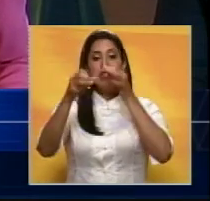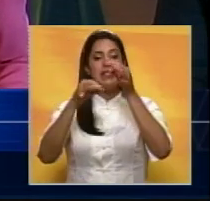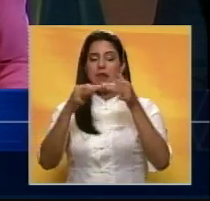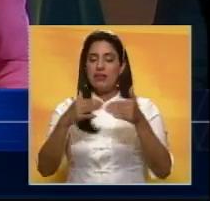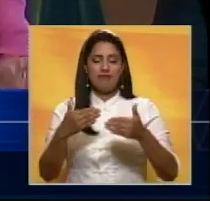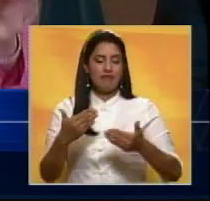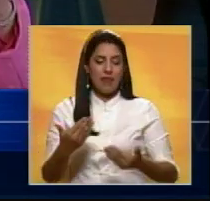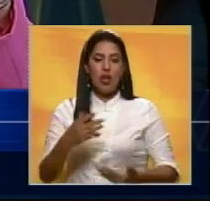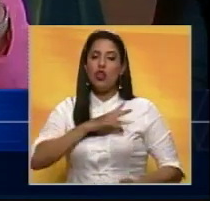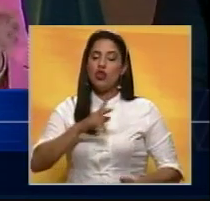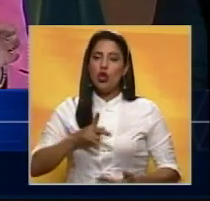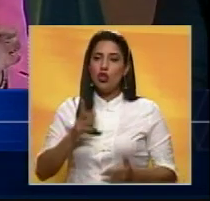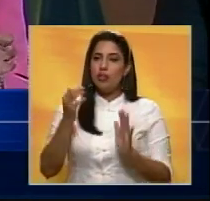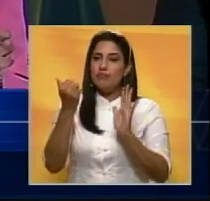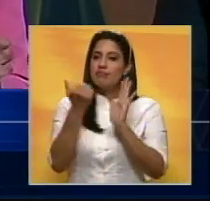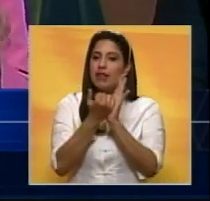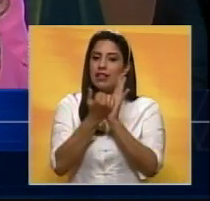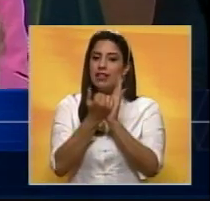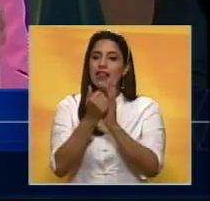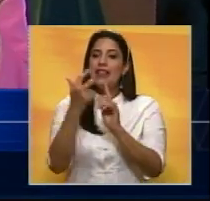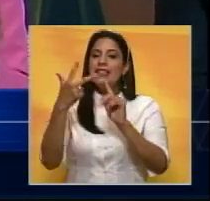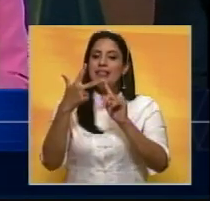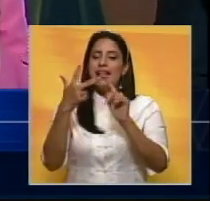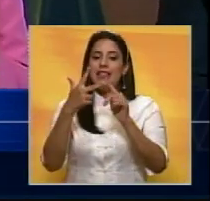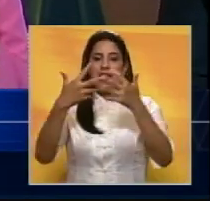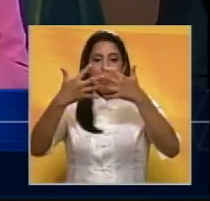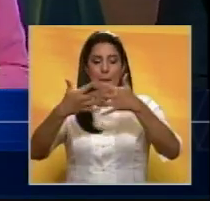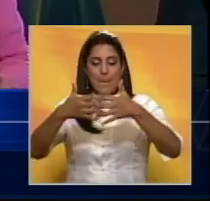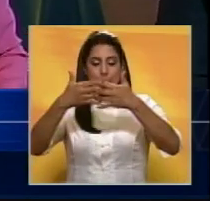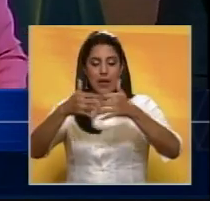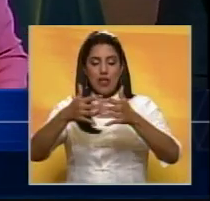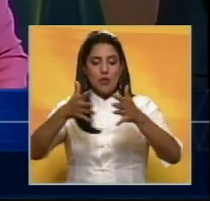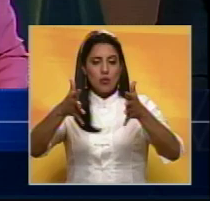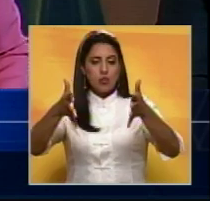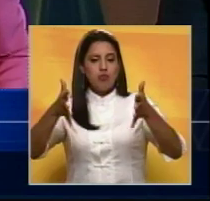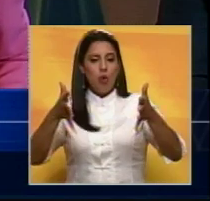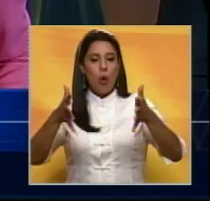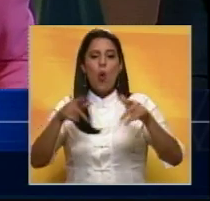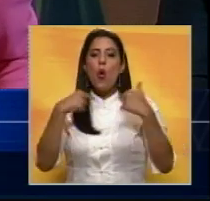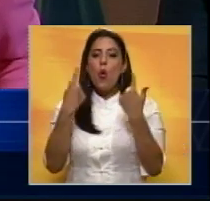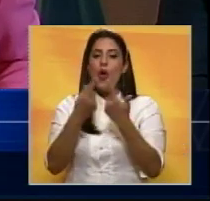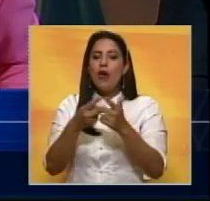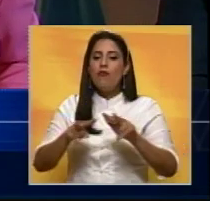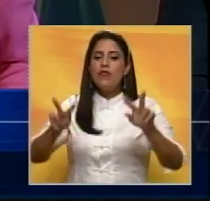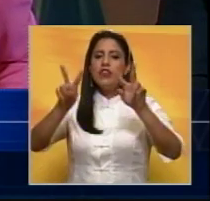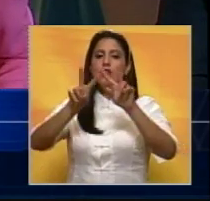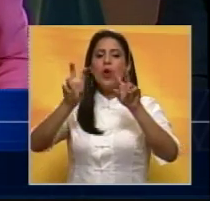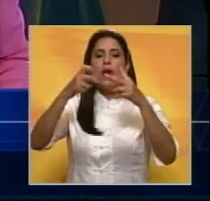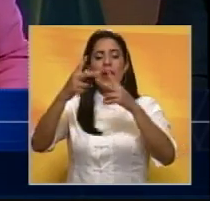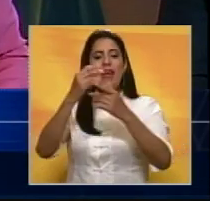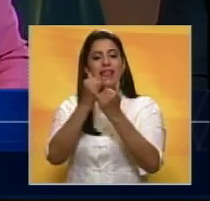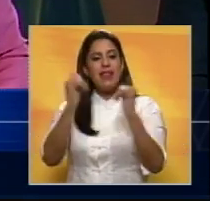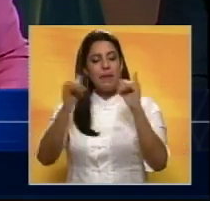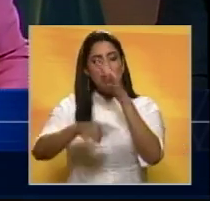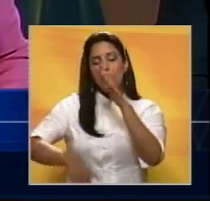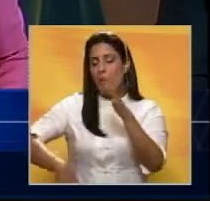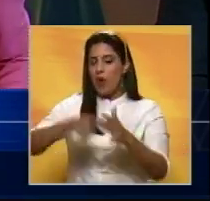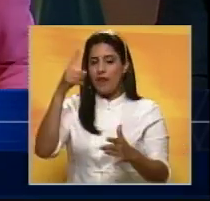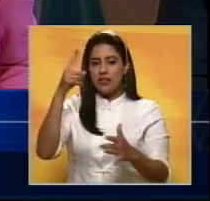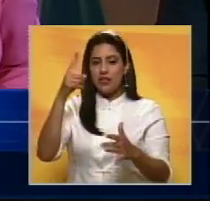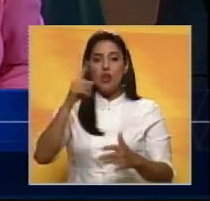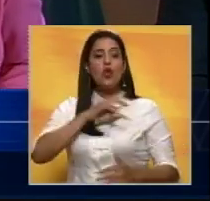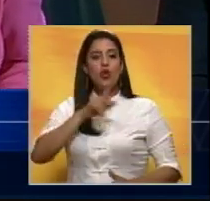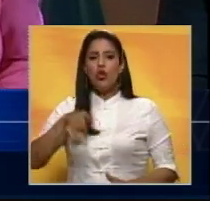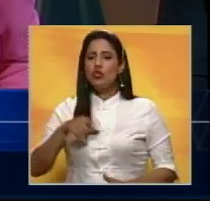decía, estamos marcando la tercera empresa victoriosa en el proceso para la independencia definitiva. Y